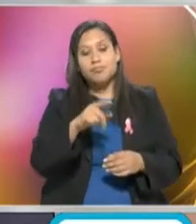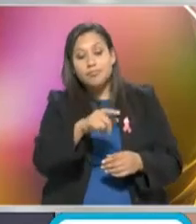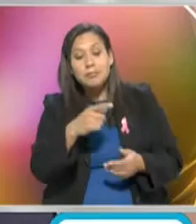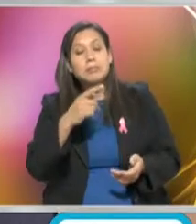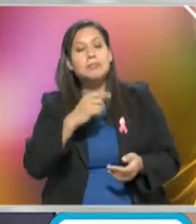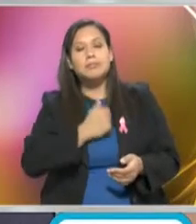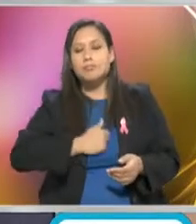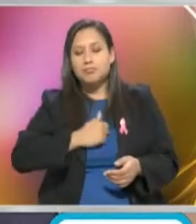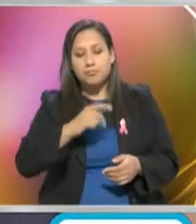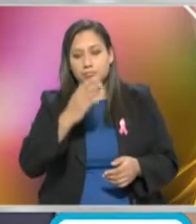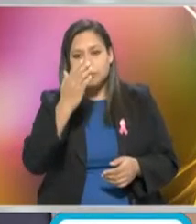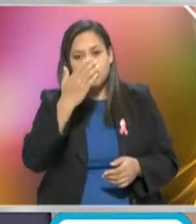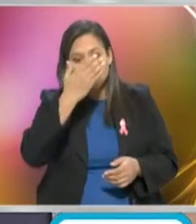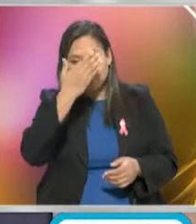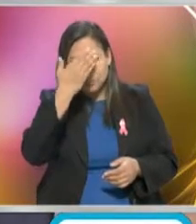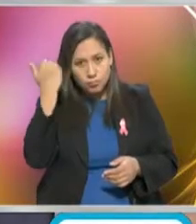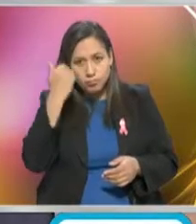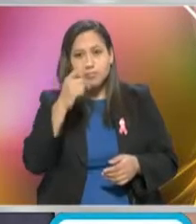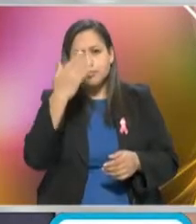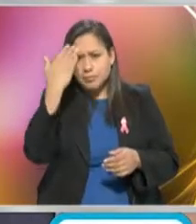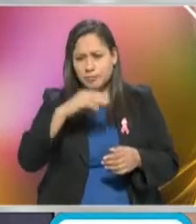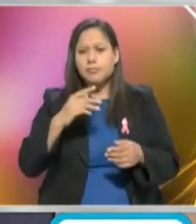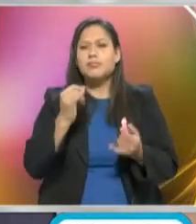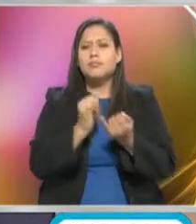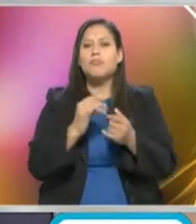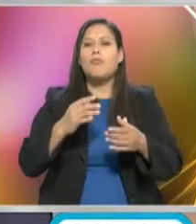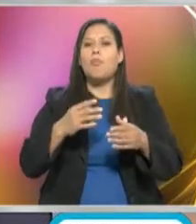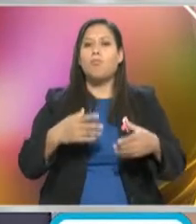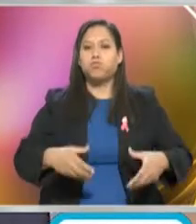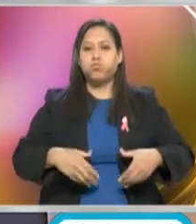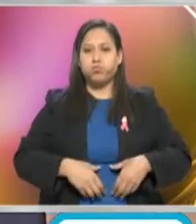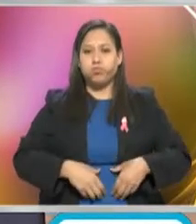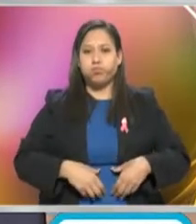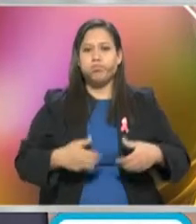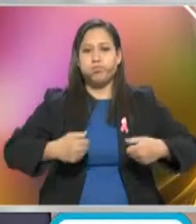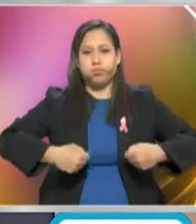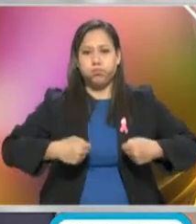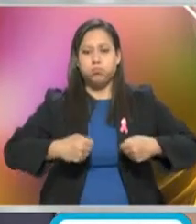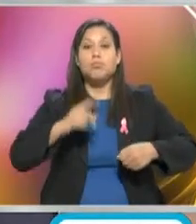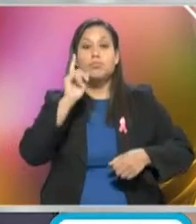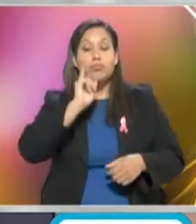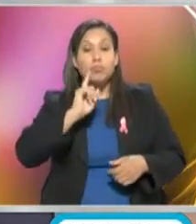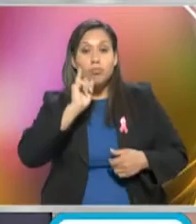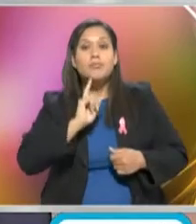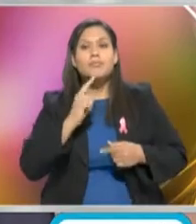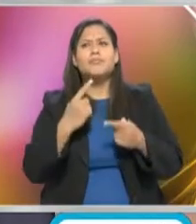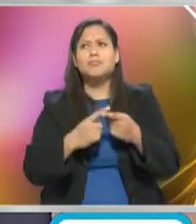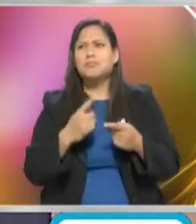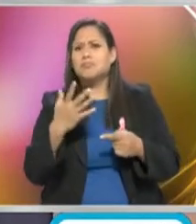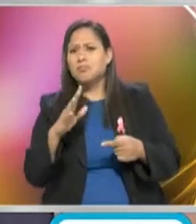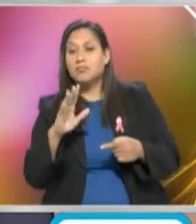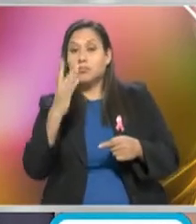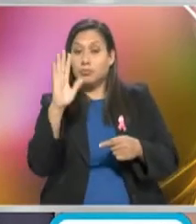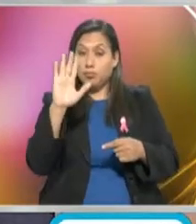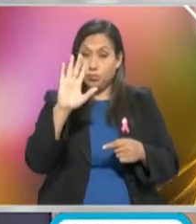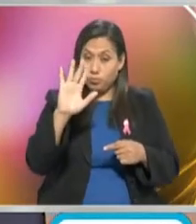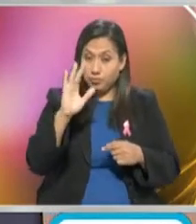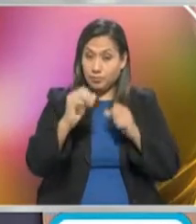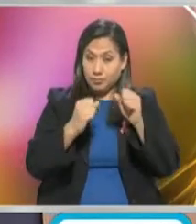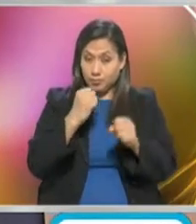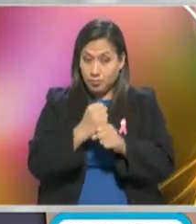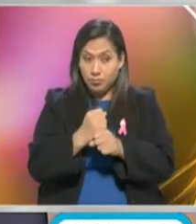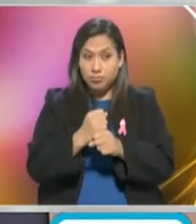la mano de esto va la obesidad, ¿sí? La obesidad sobre todo en las mujeres que están alrededor de los 50